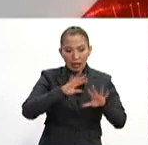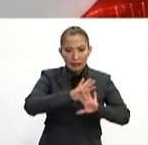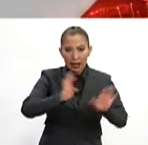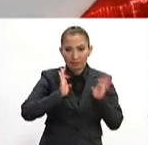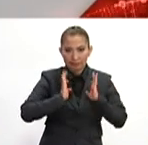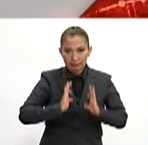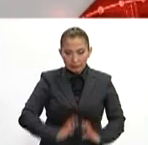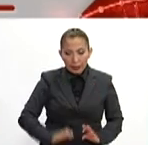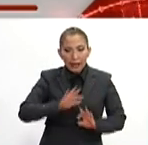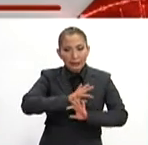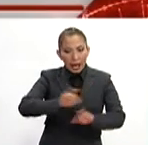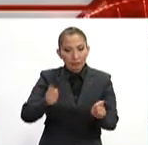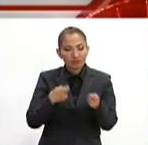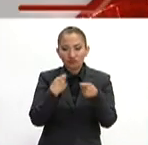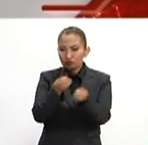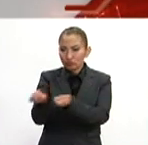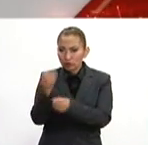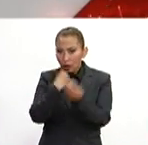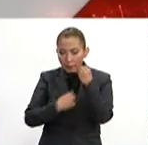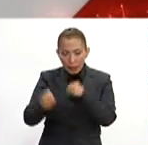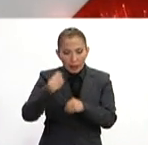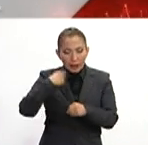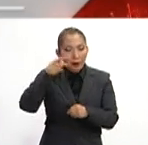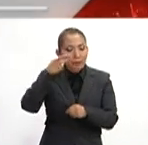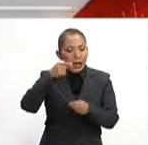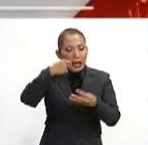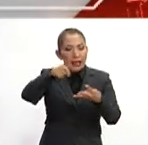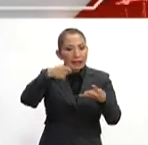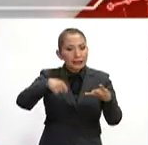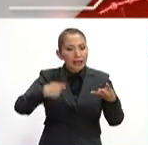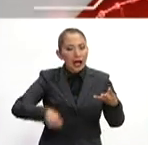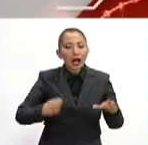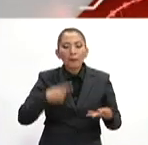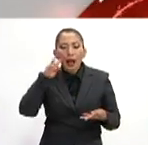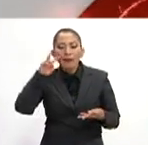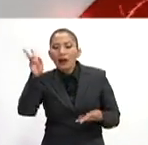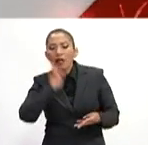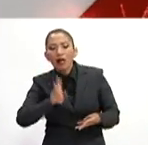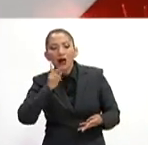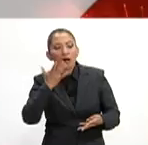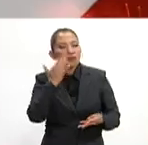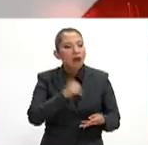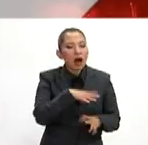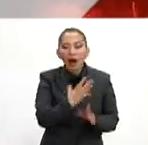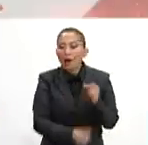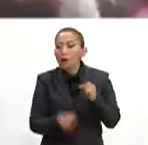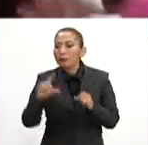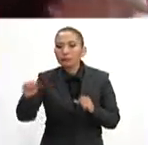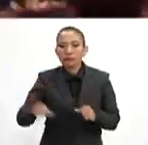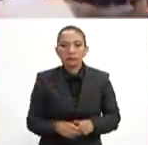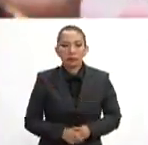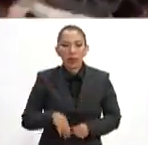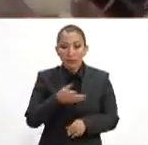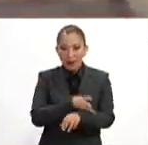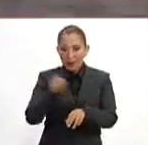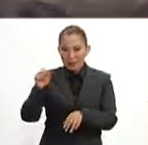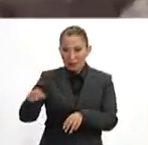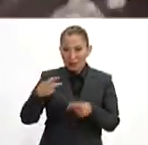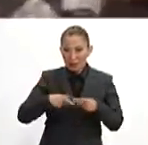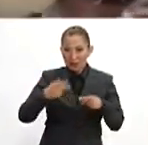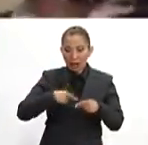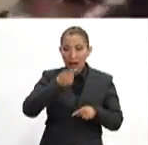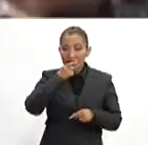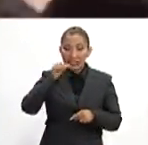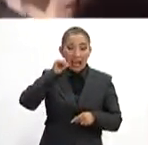tranquilos, ya se les dio alimentación, se está haciendo el pase de lista precisamente para comprobar que están todos los días. Familiares de los reos